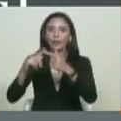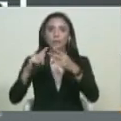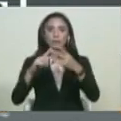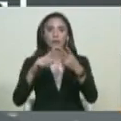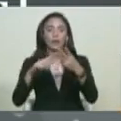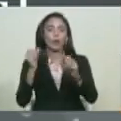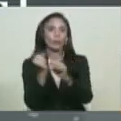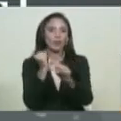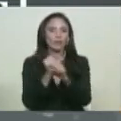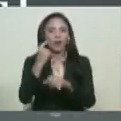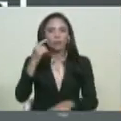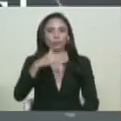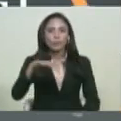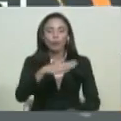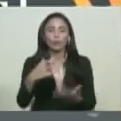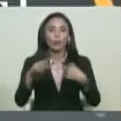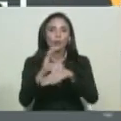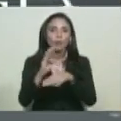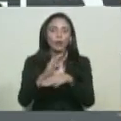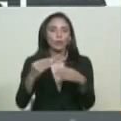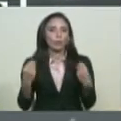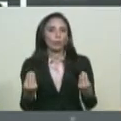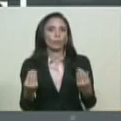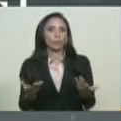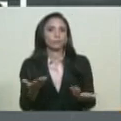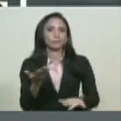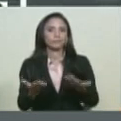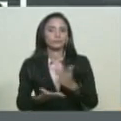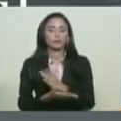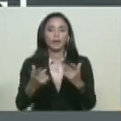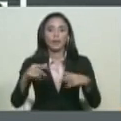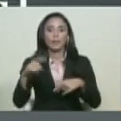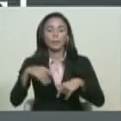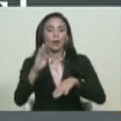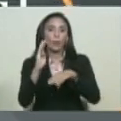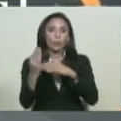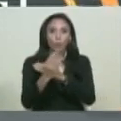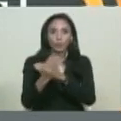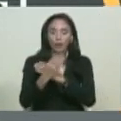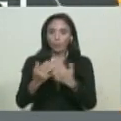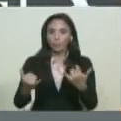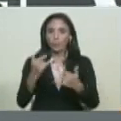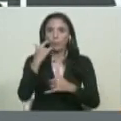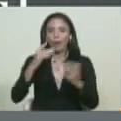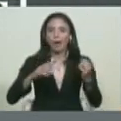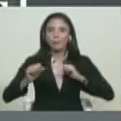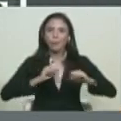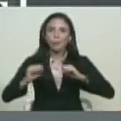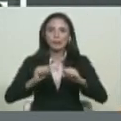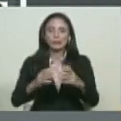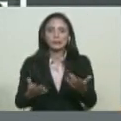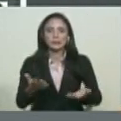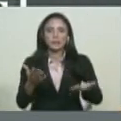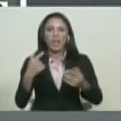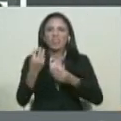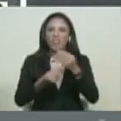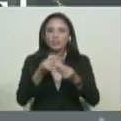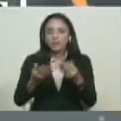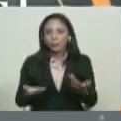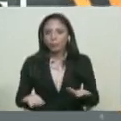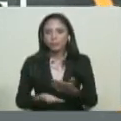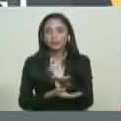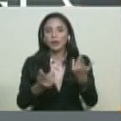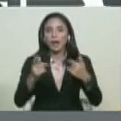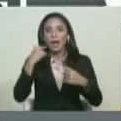laboral. Y todo lo que tiene que ver con la autoprotección en el momento que ocurre el sismo, el plan